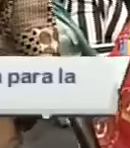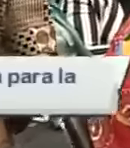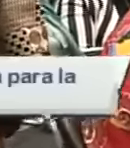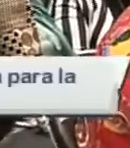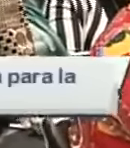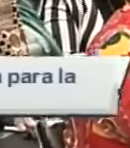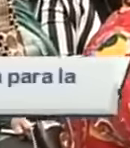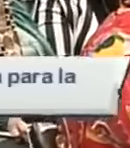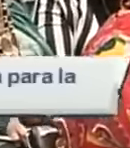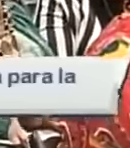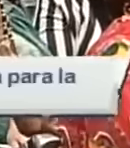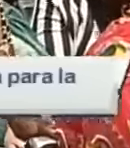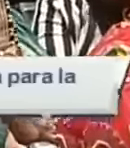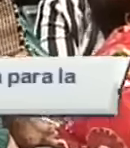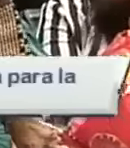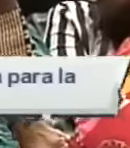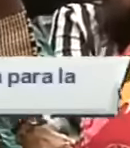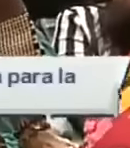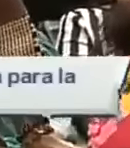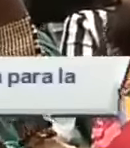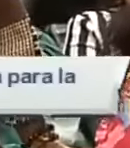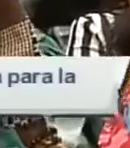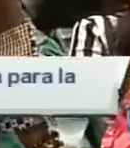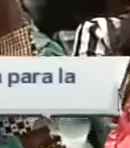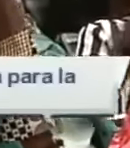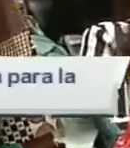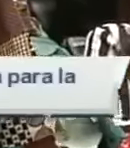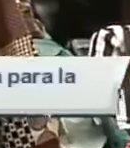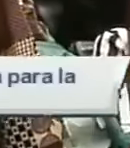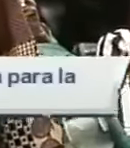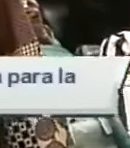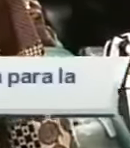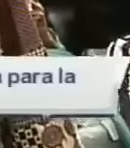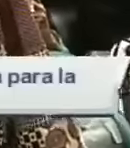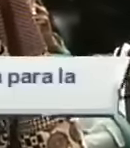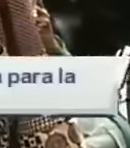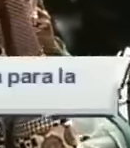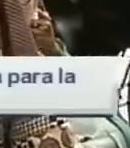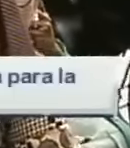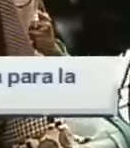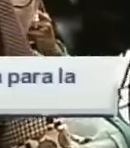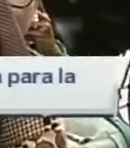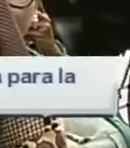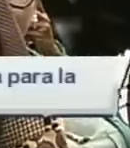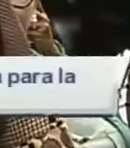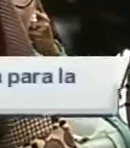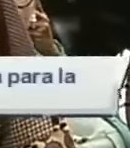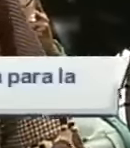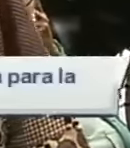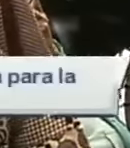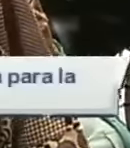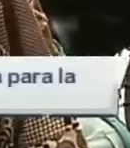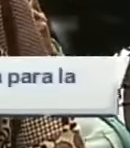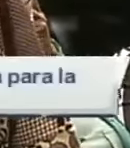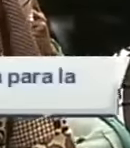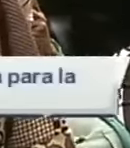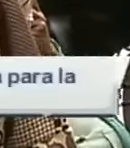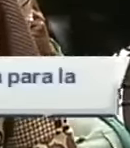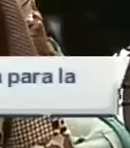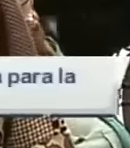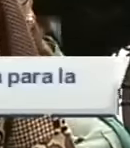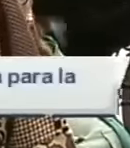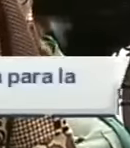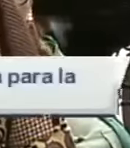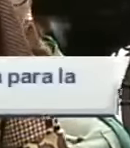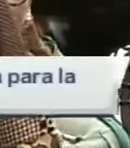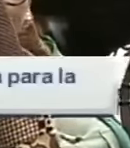Me correspondió a mí ir al Estado Mérida. Me correspondió por designación de la Comisión Permanente de Pueblos